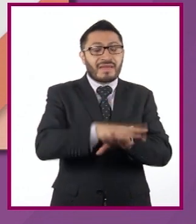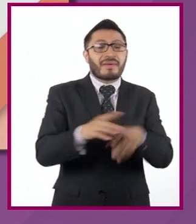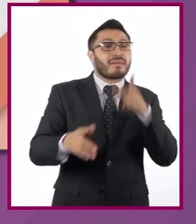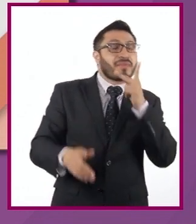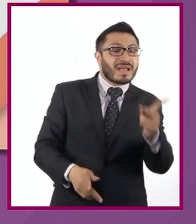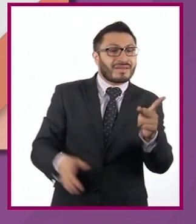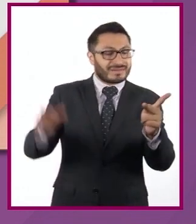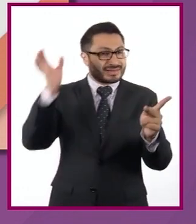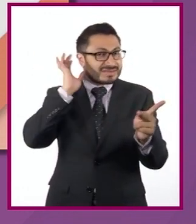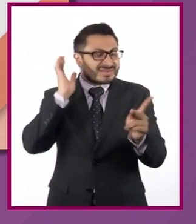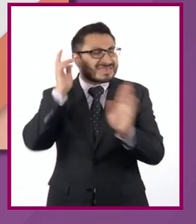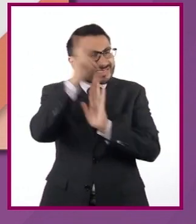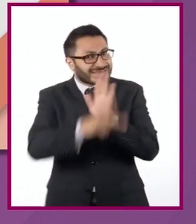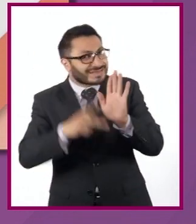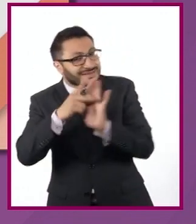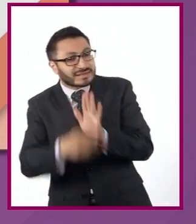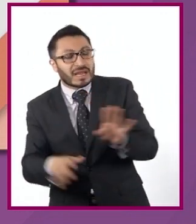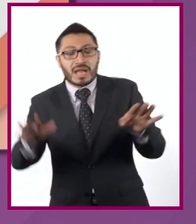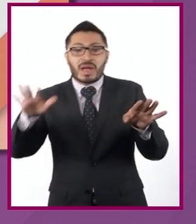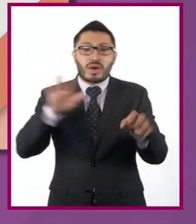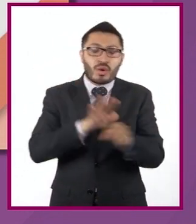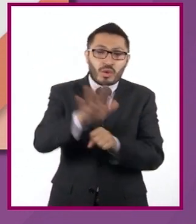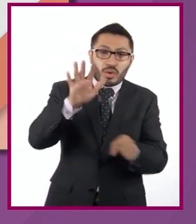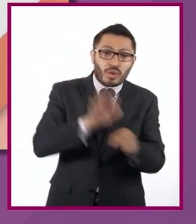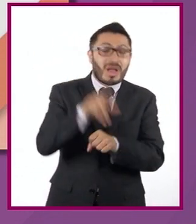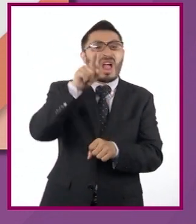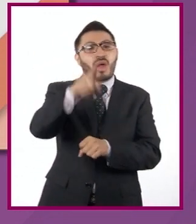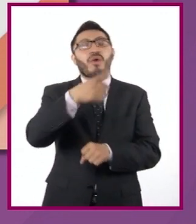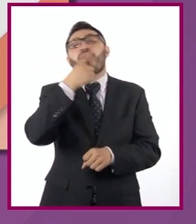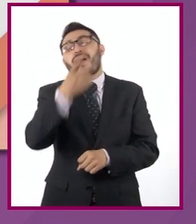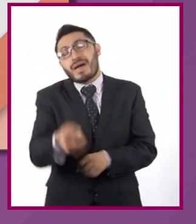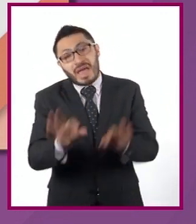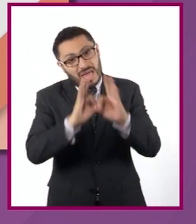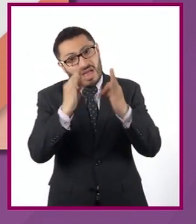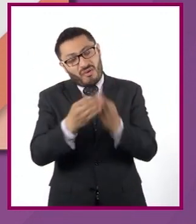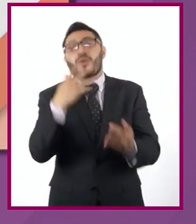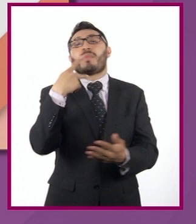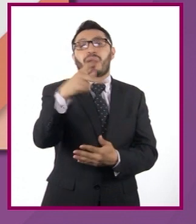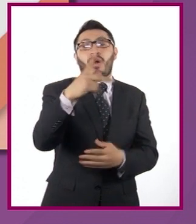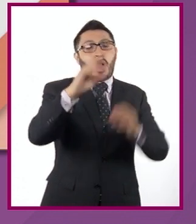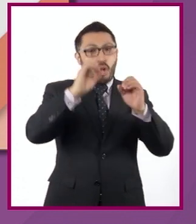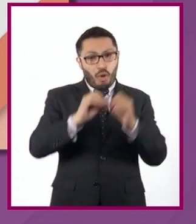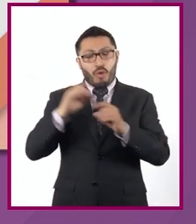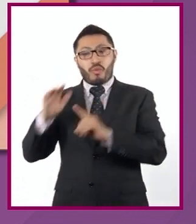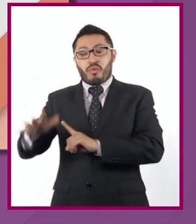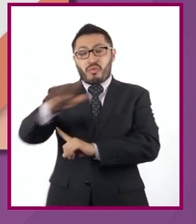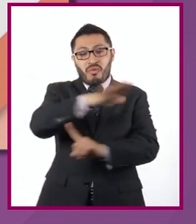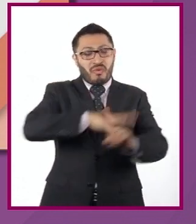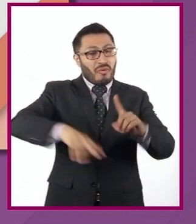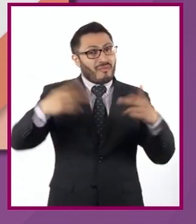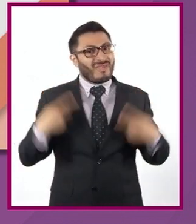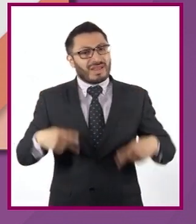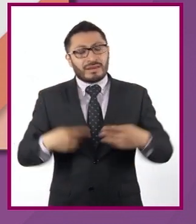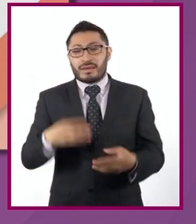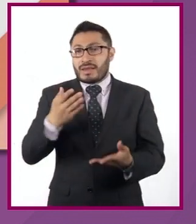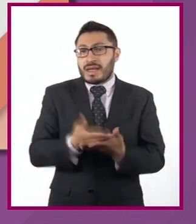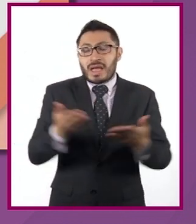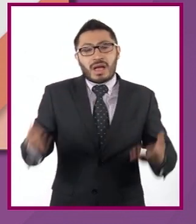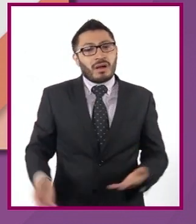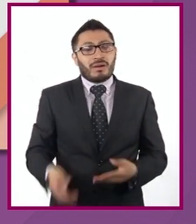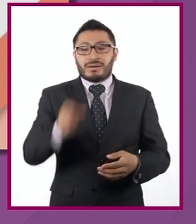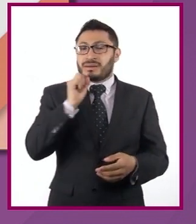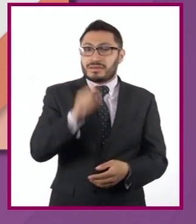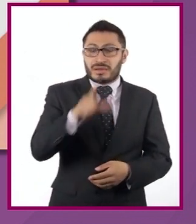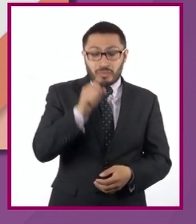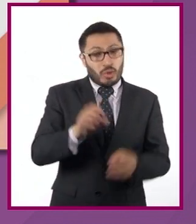que escucharon en el video por cómo las nombran ustedes u otras personas. Ahora mismo quiero que me